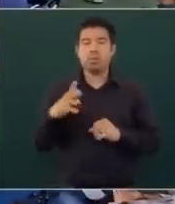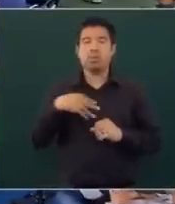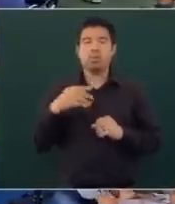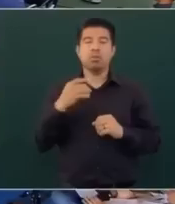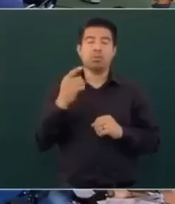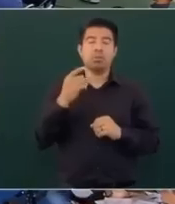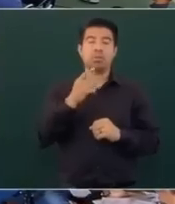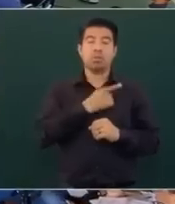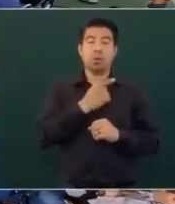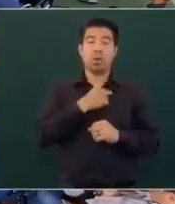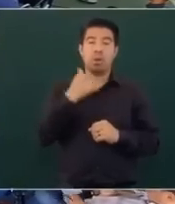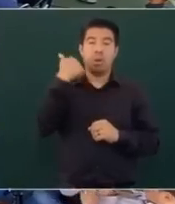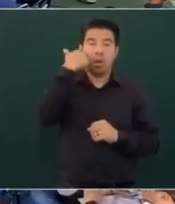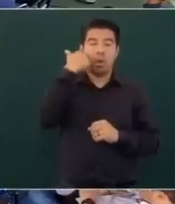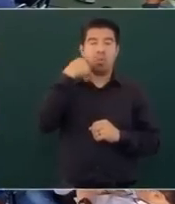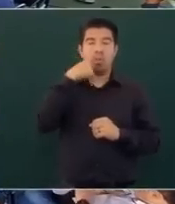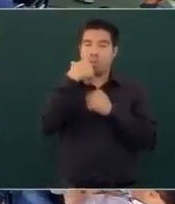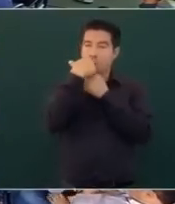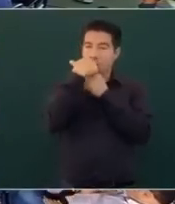blanco. Eso es lo mejor.